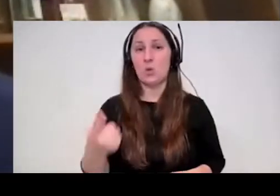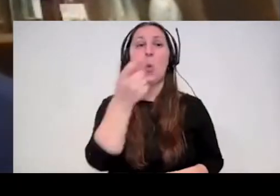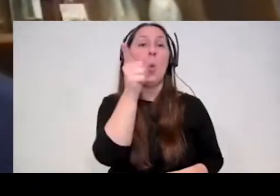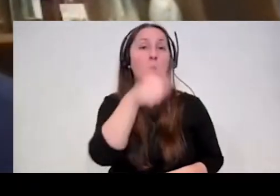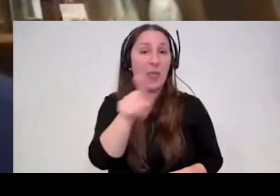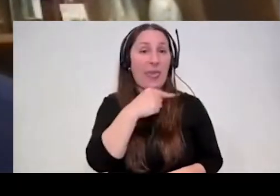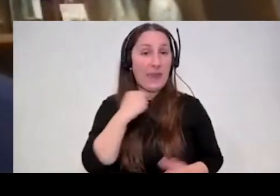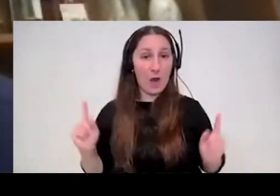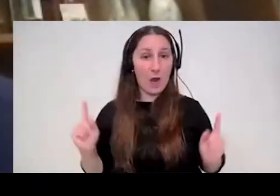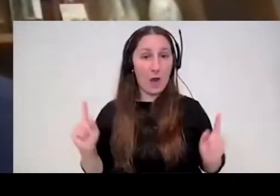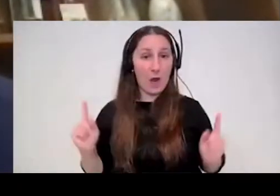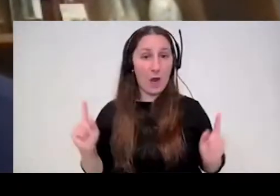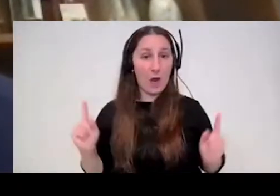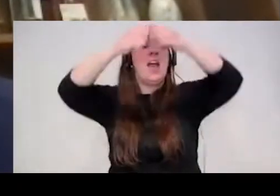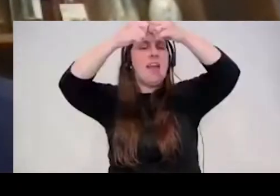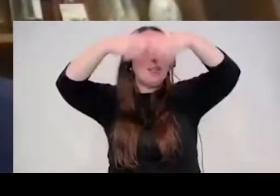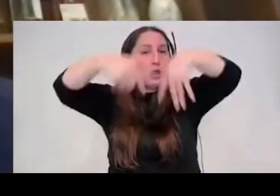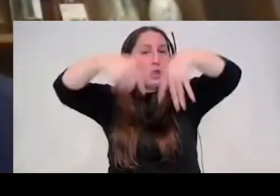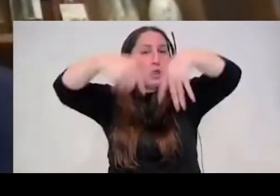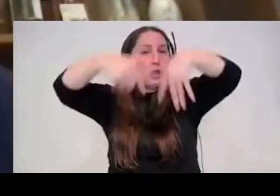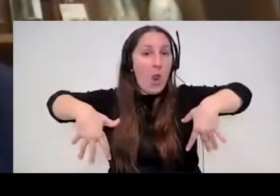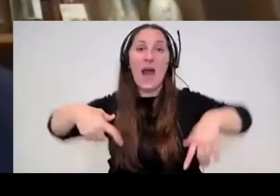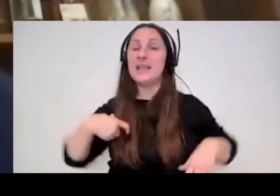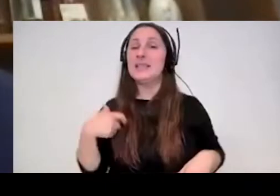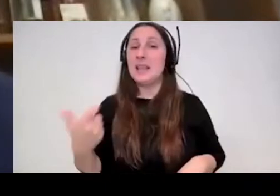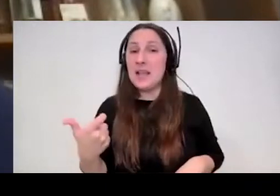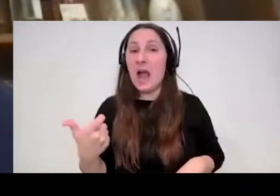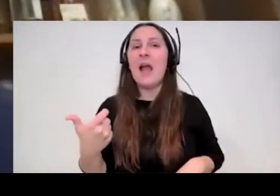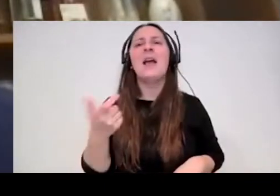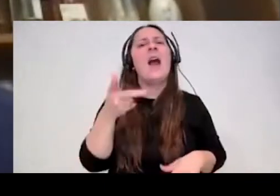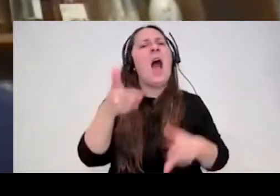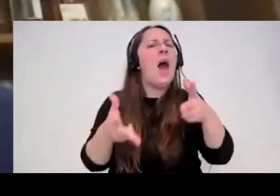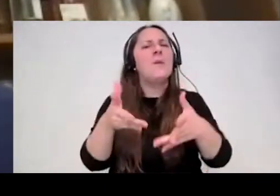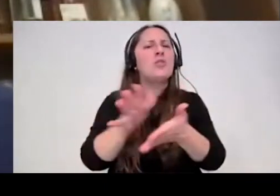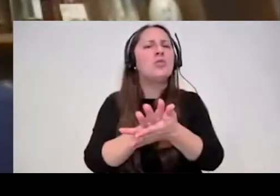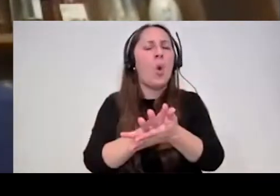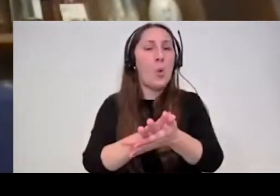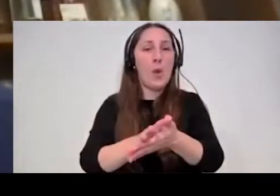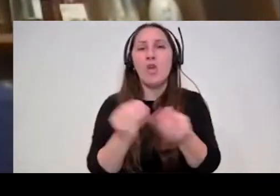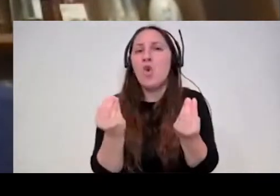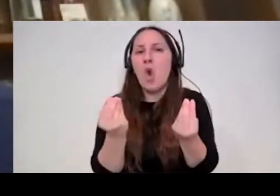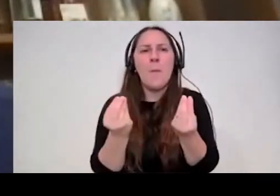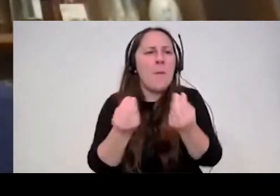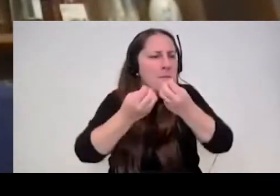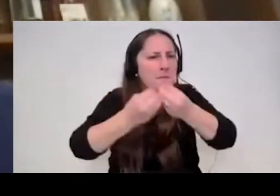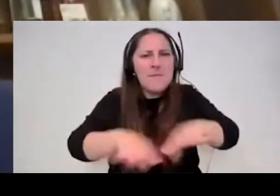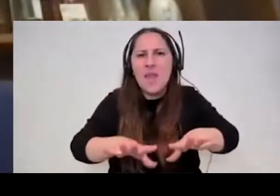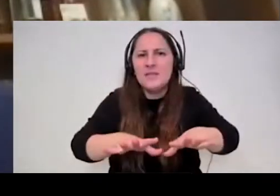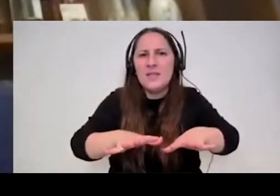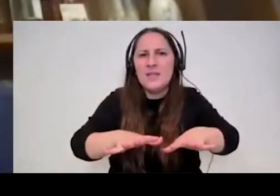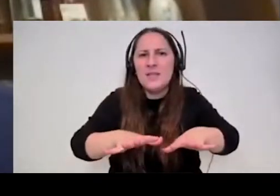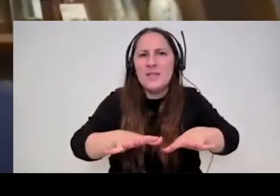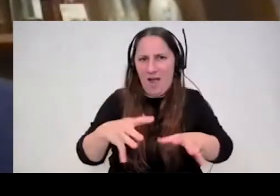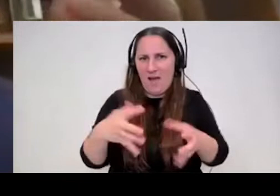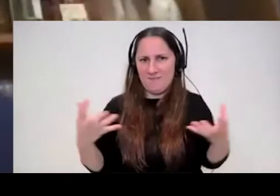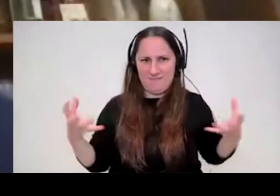la estructura sindical lo que significa o de lo que trata es de cómo se da la organización sindical. ¿no? Entonces, primero